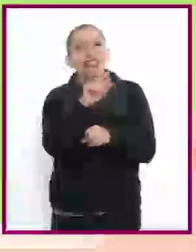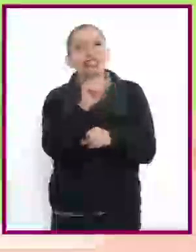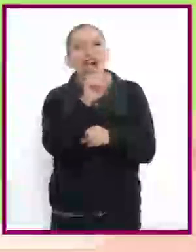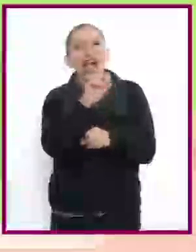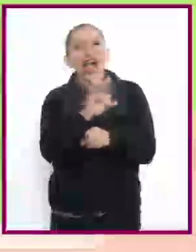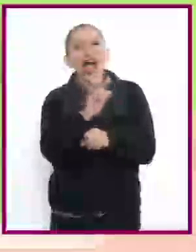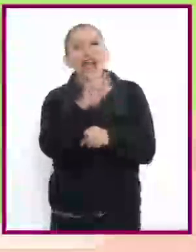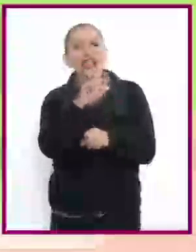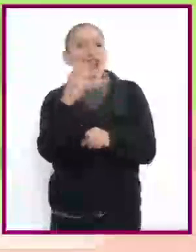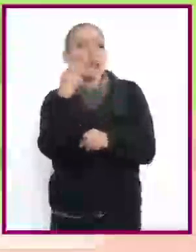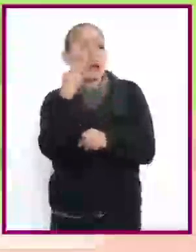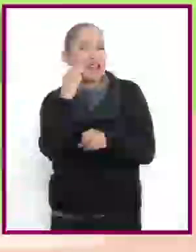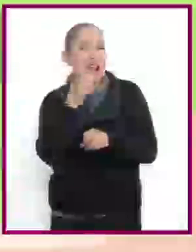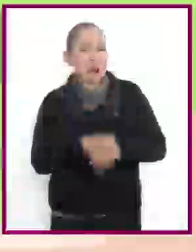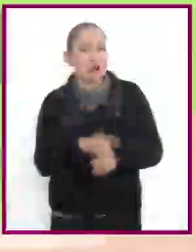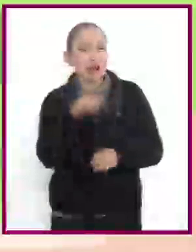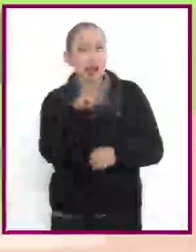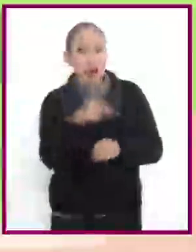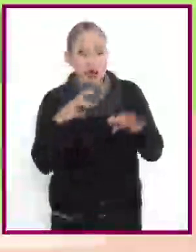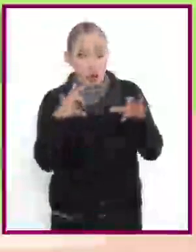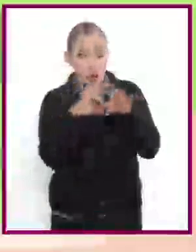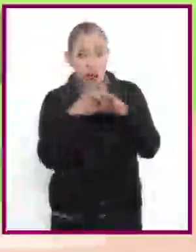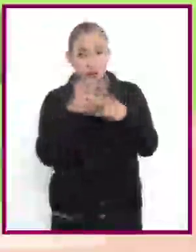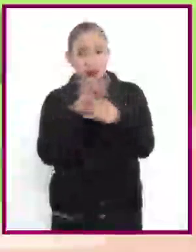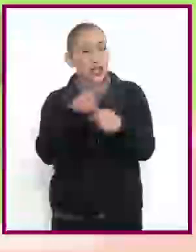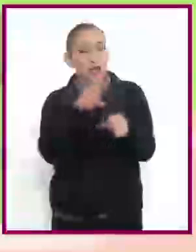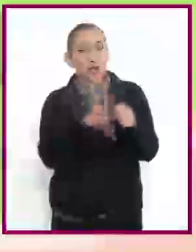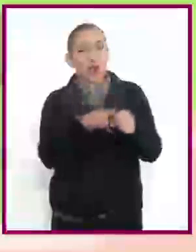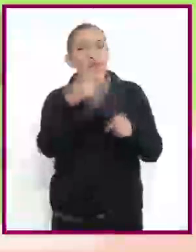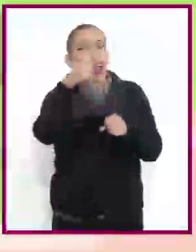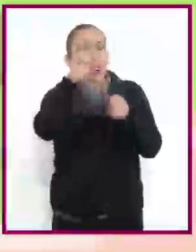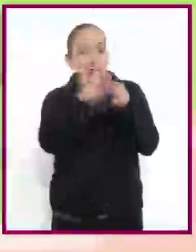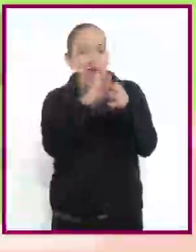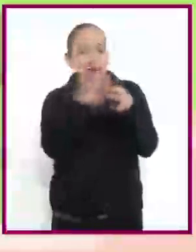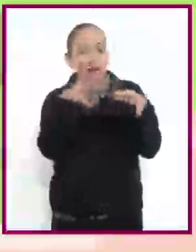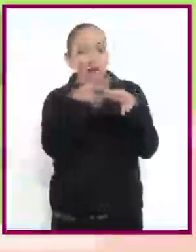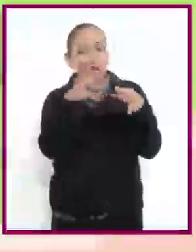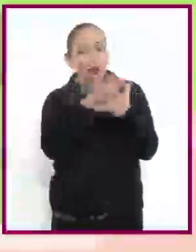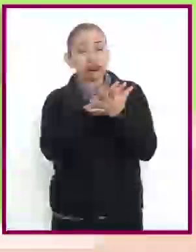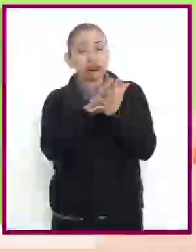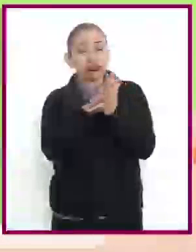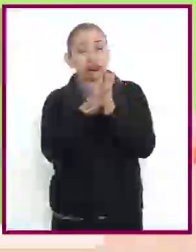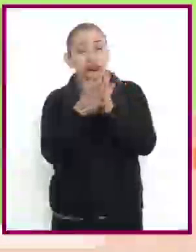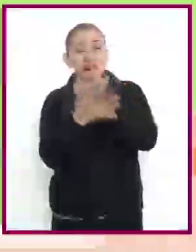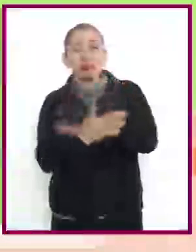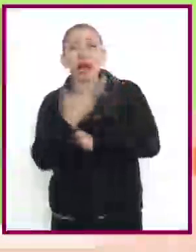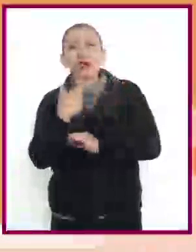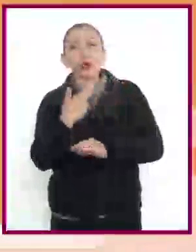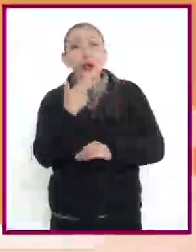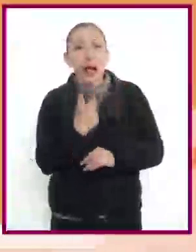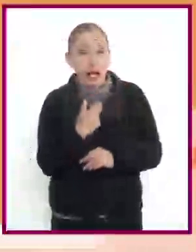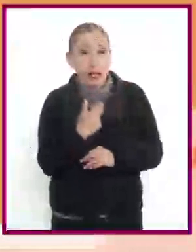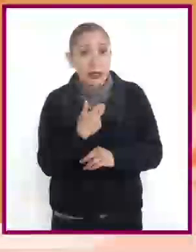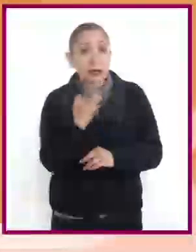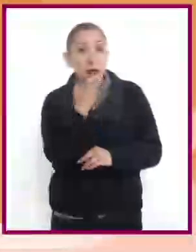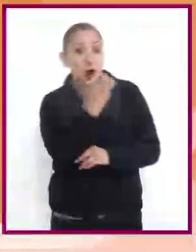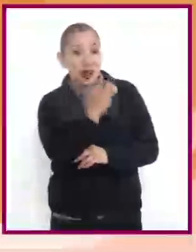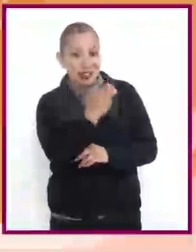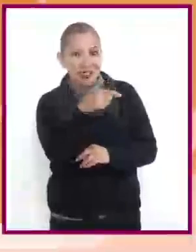de carbono son tan fuertes que no hay organismo que genere la energía suficiente para romperlos. Por